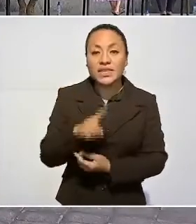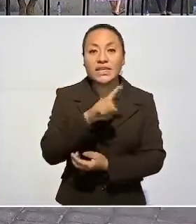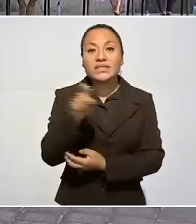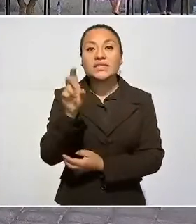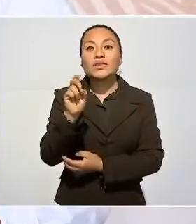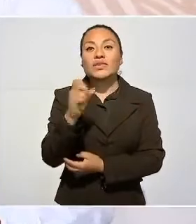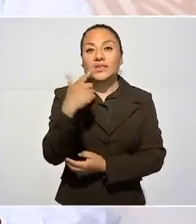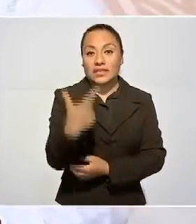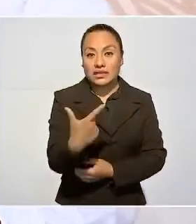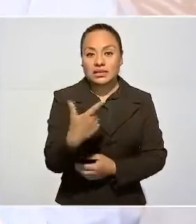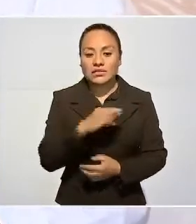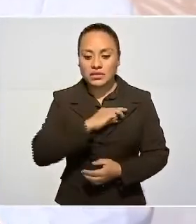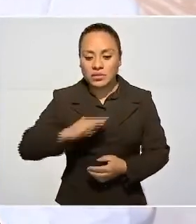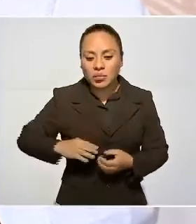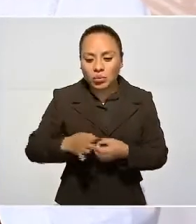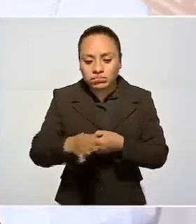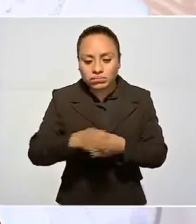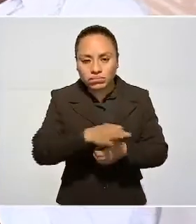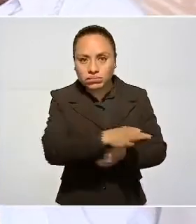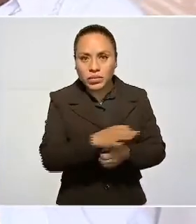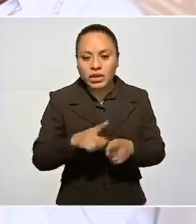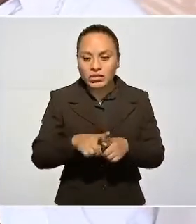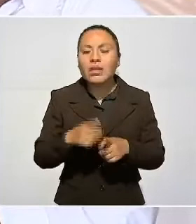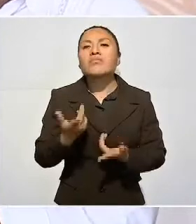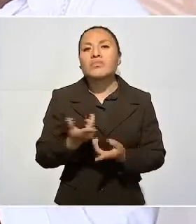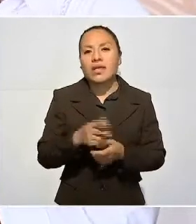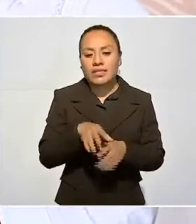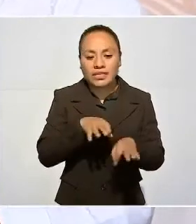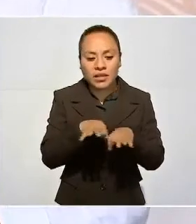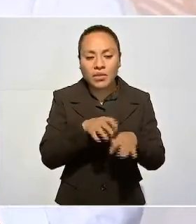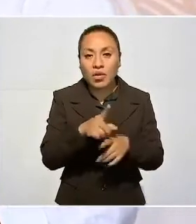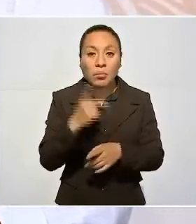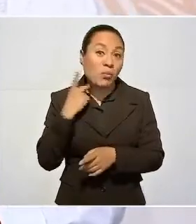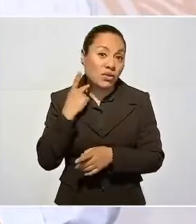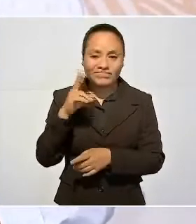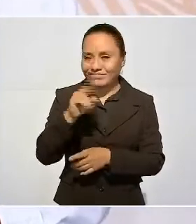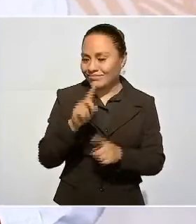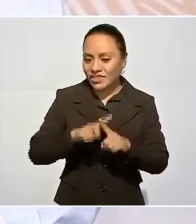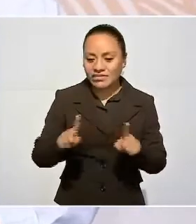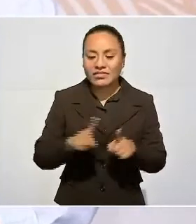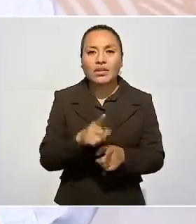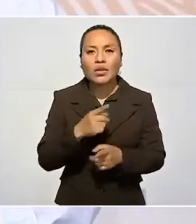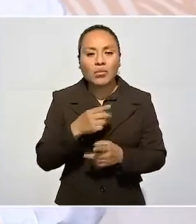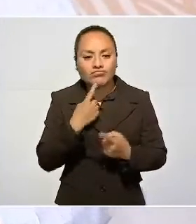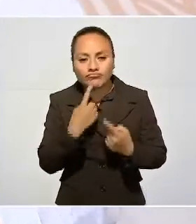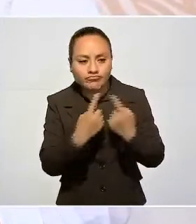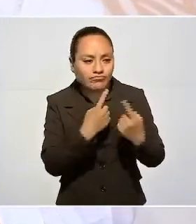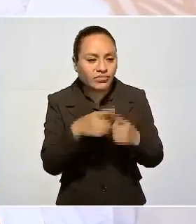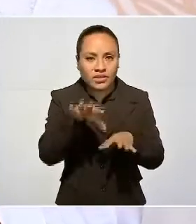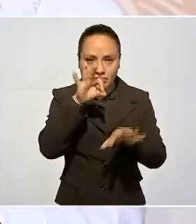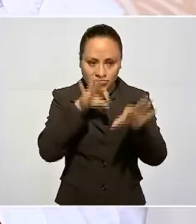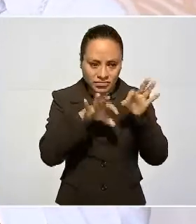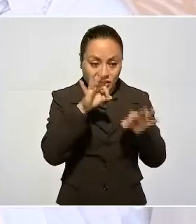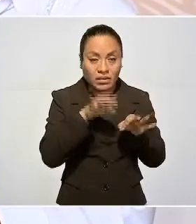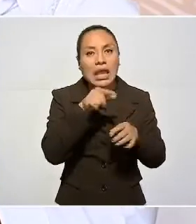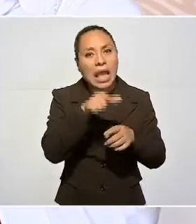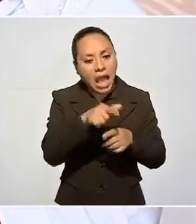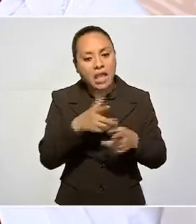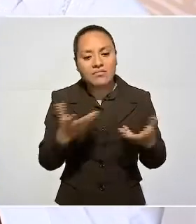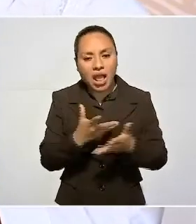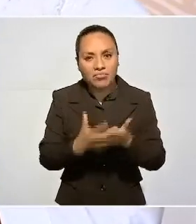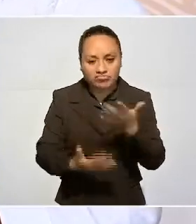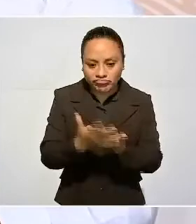137 municipios de usos y costumbres en Oaxaca están construyendo sus caminos de concreto